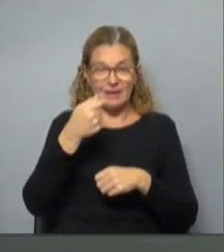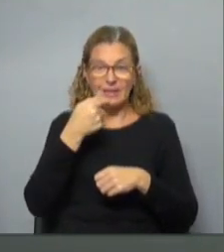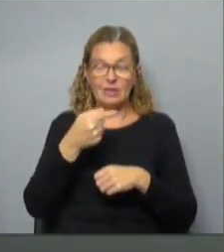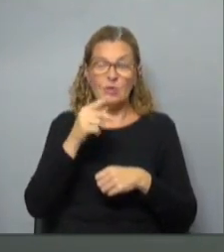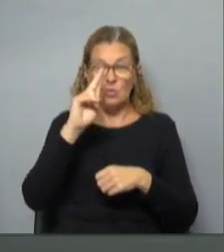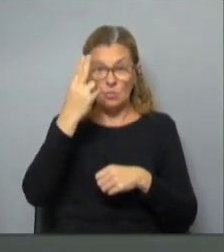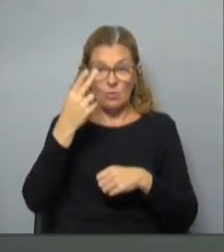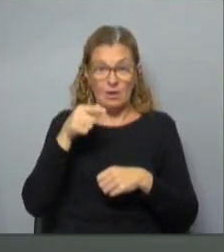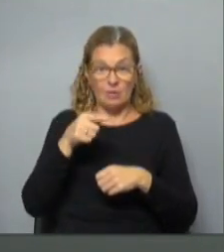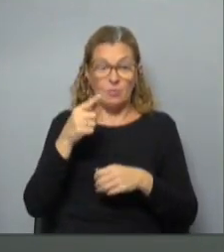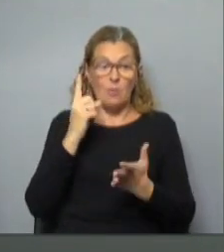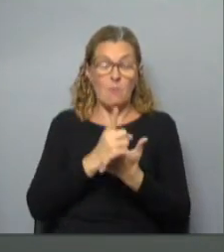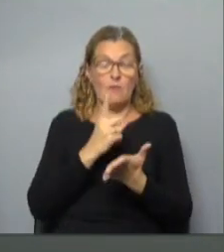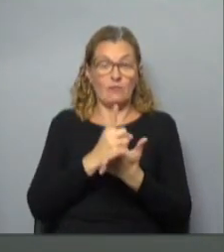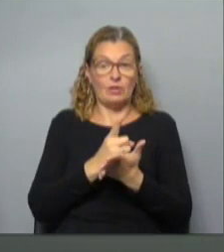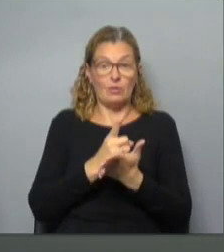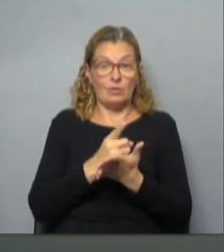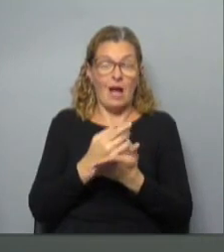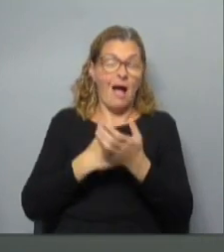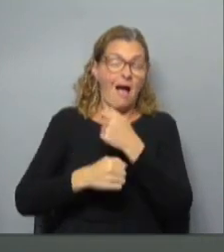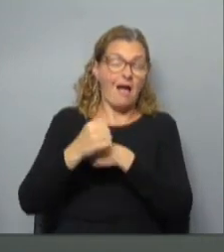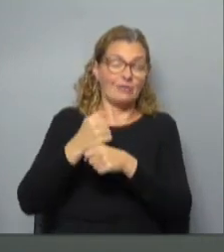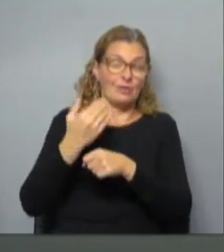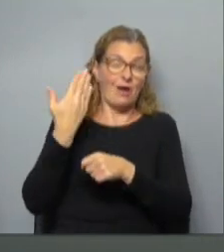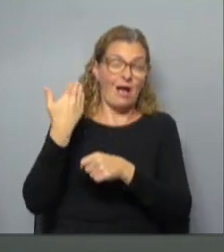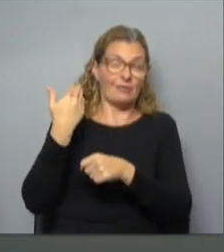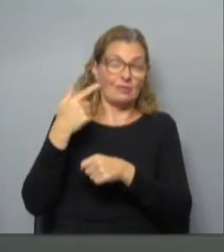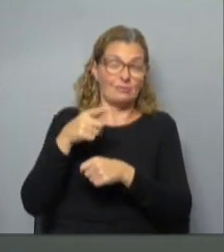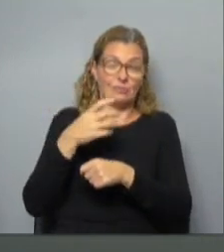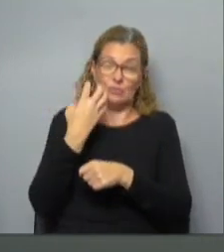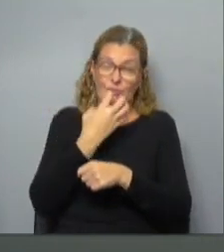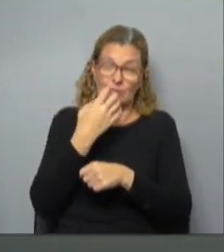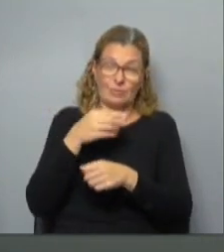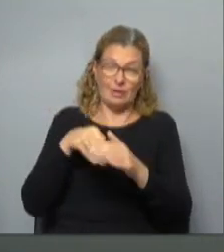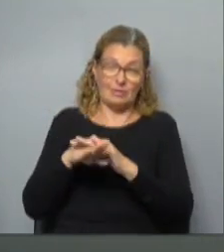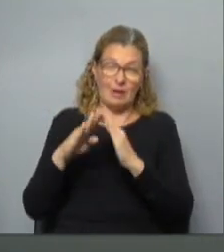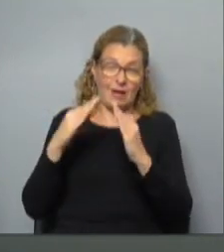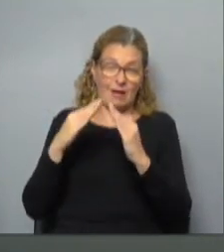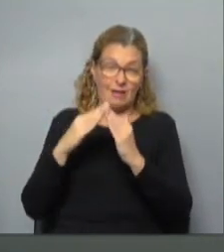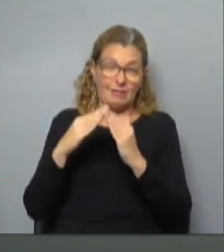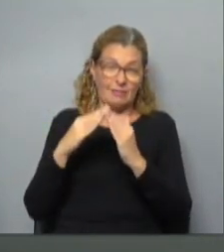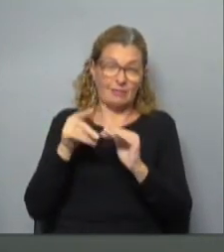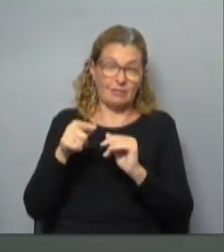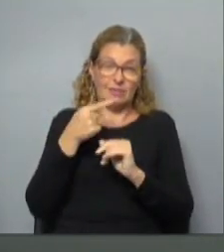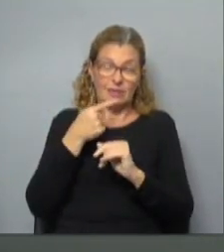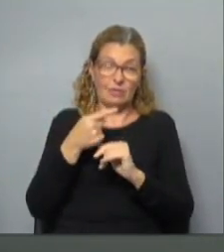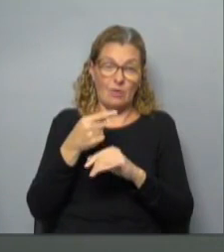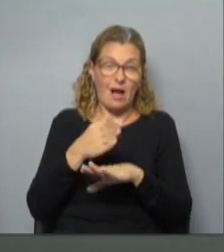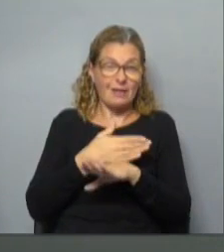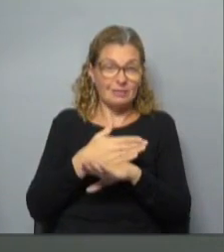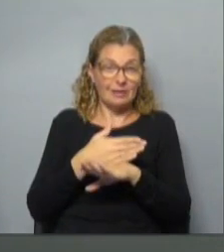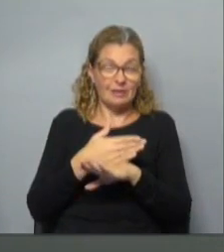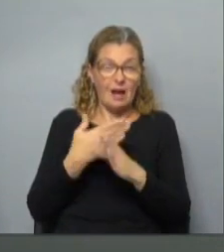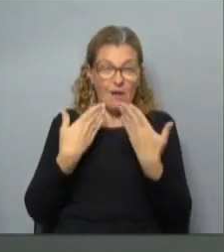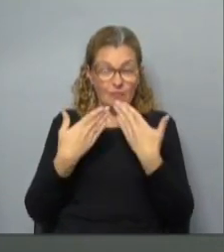mantiene una prohibición anacrónica obsoleta y ridícula de los allanamientos nocturnos altos hablaste más temprano con